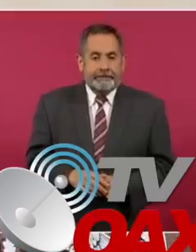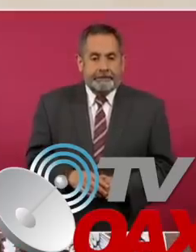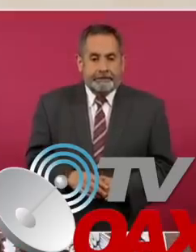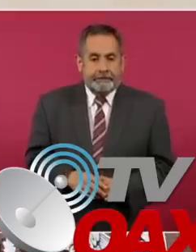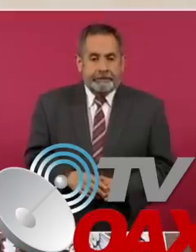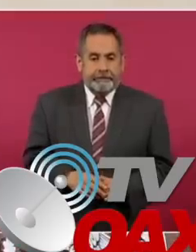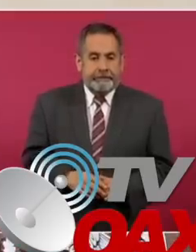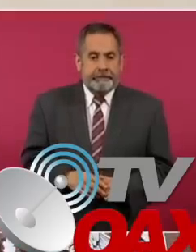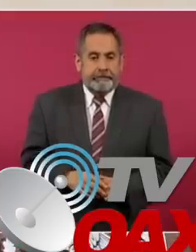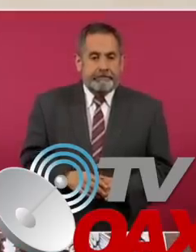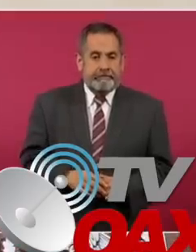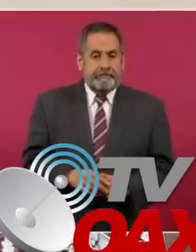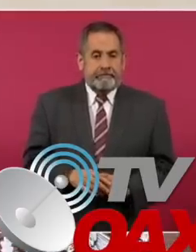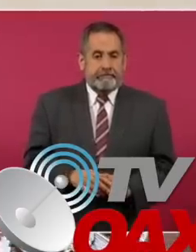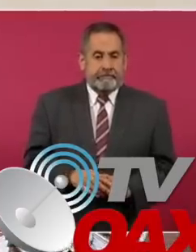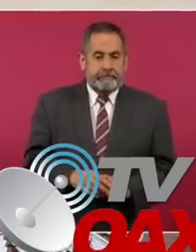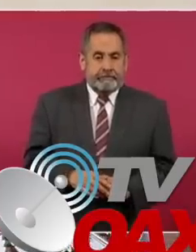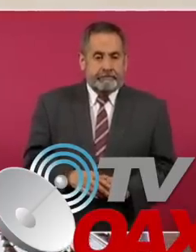porque